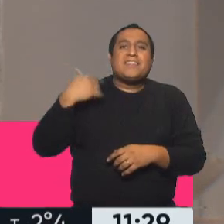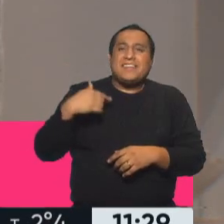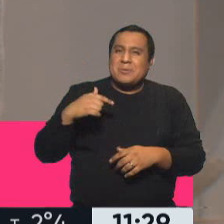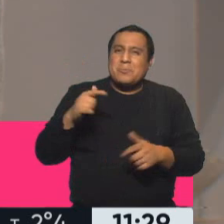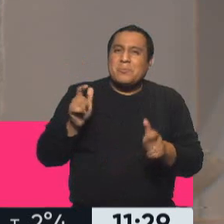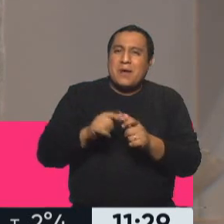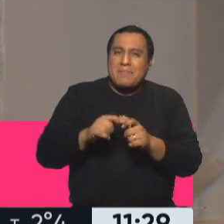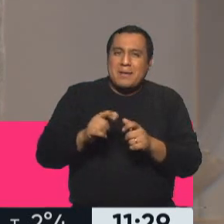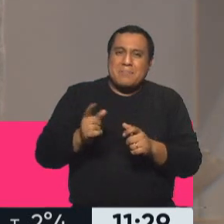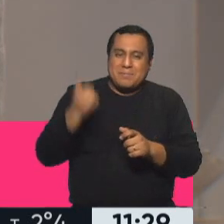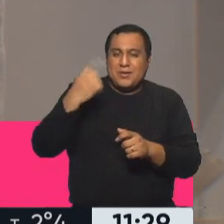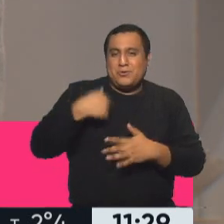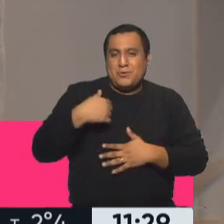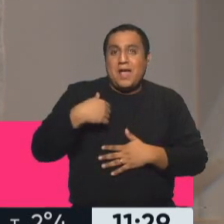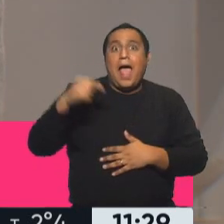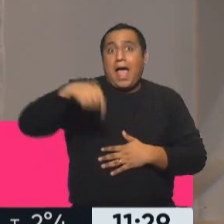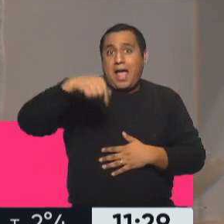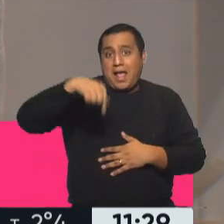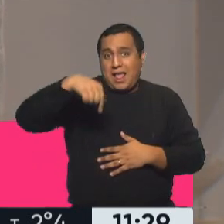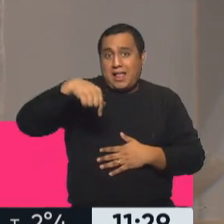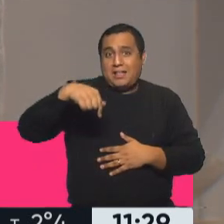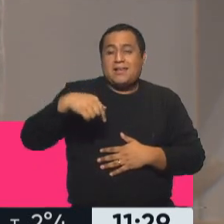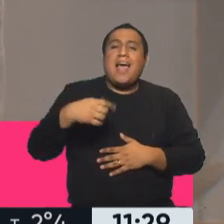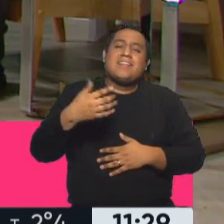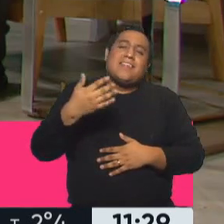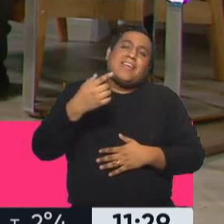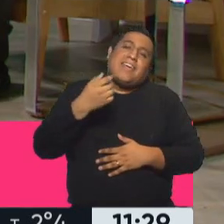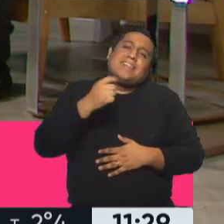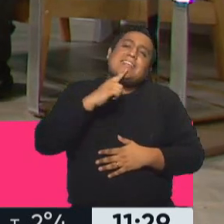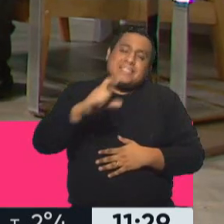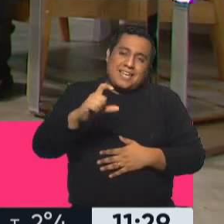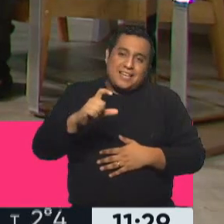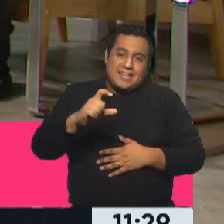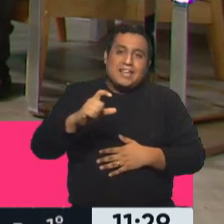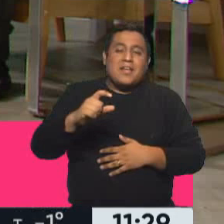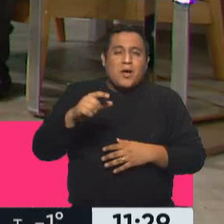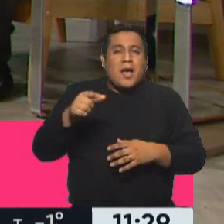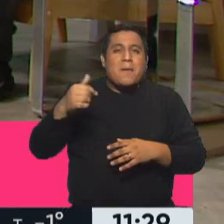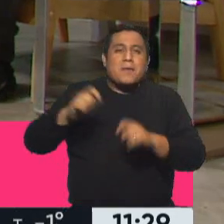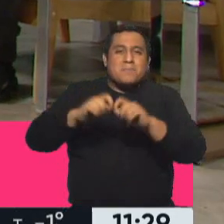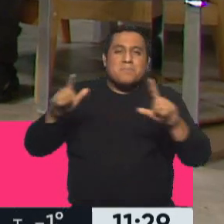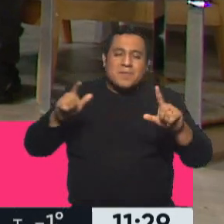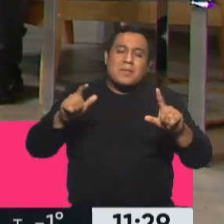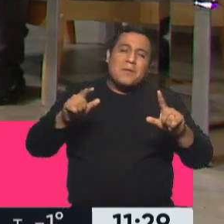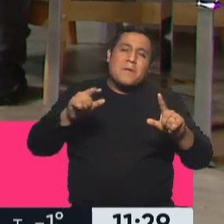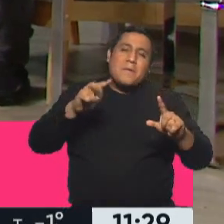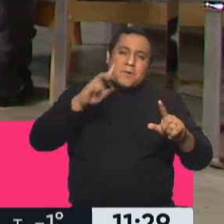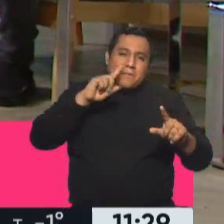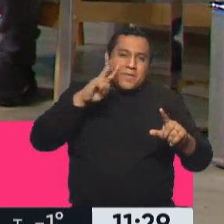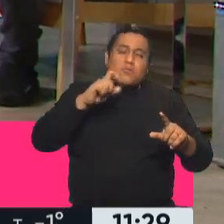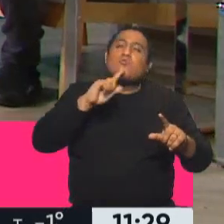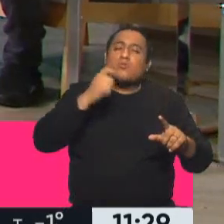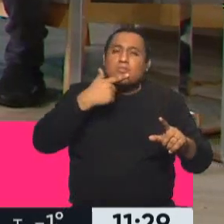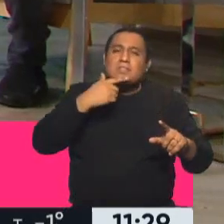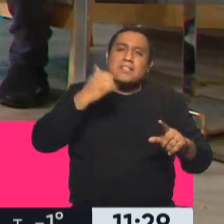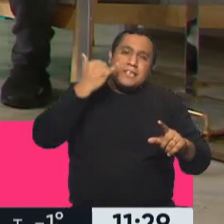a los chicos que me acompañaron para acá, lo hice acá, era ATC, hacíamos Vivitos y Coleando de Hugo Midón. Sí, y Hola Susana, cuando